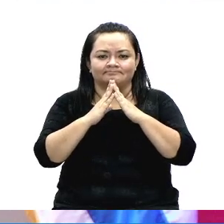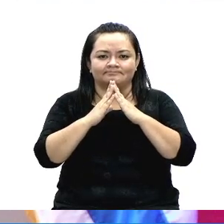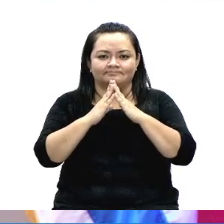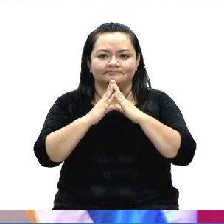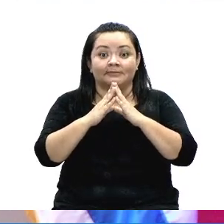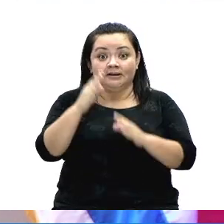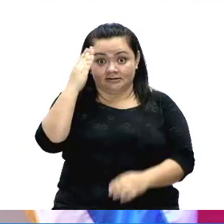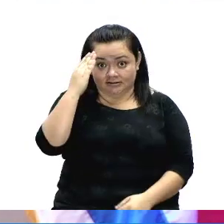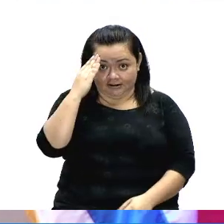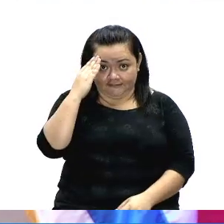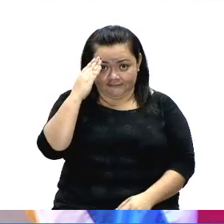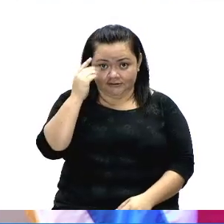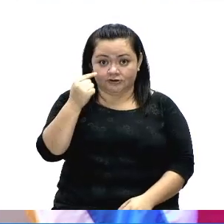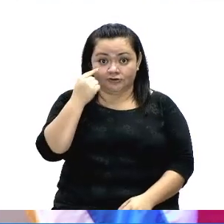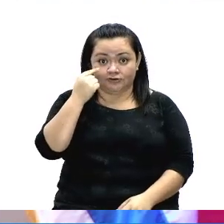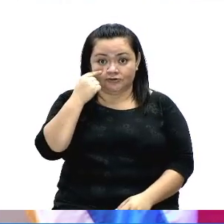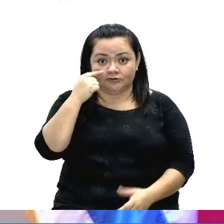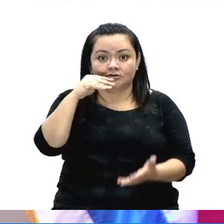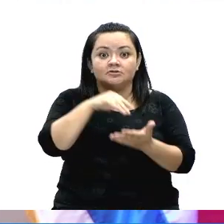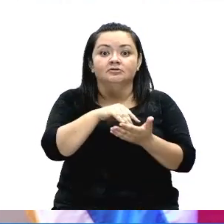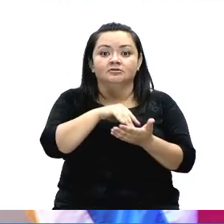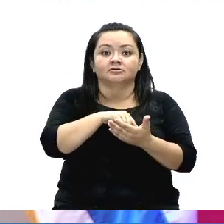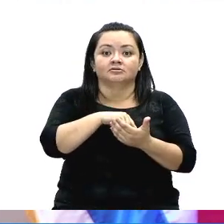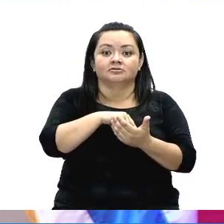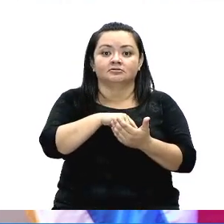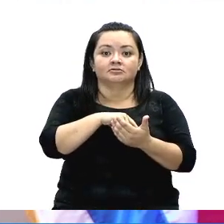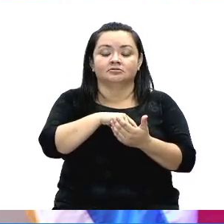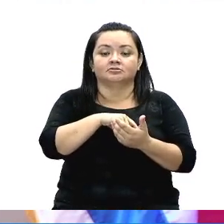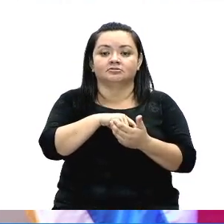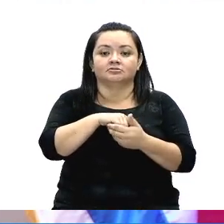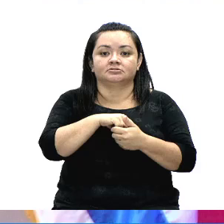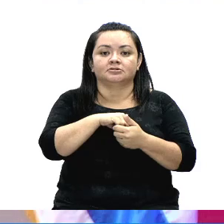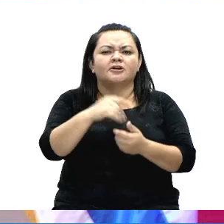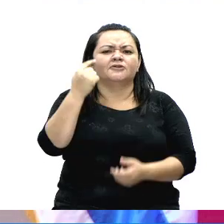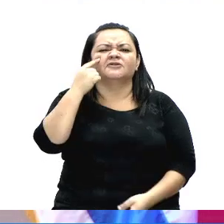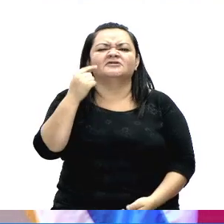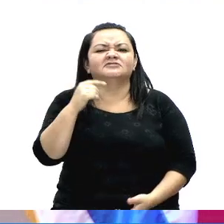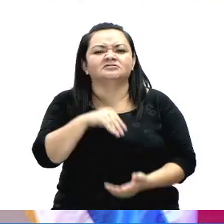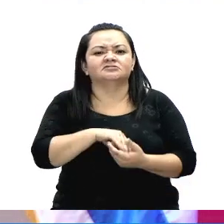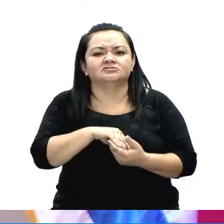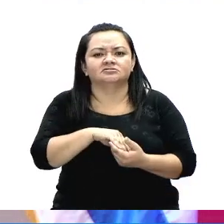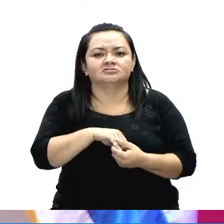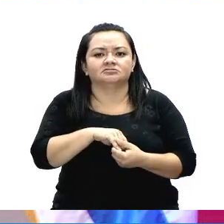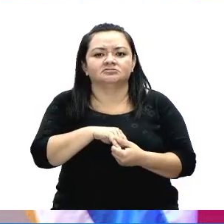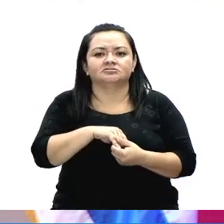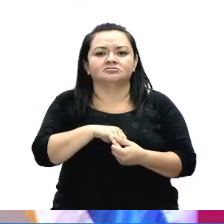sabe dónde estuvo israel dónde estuvo